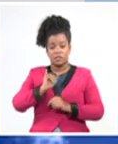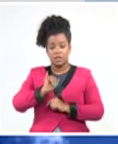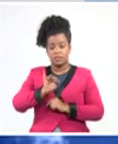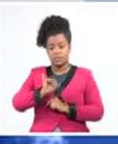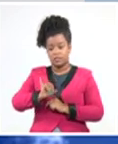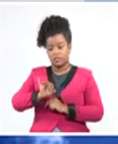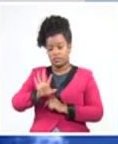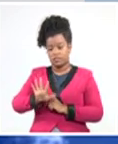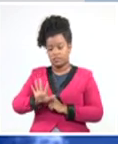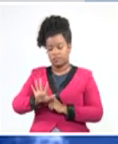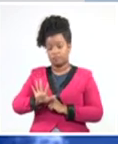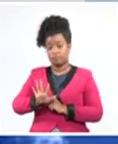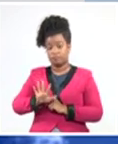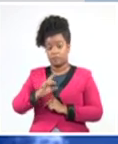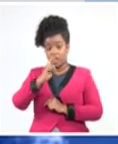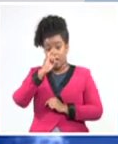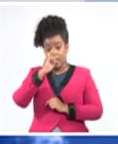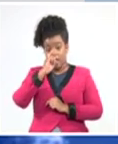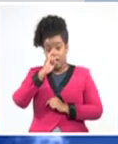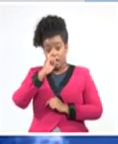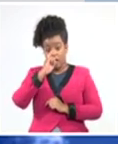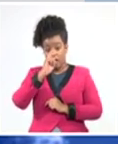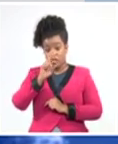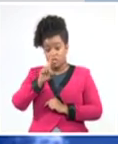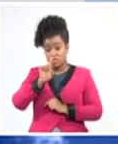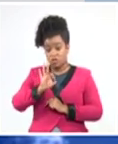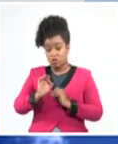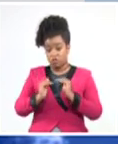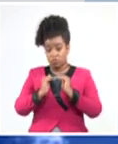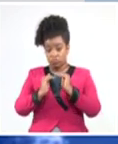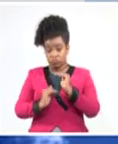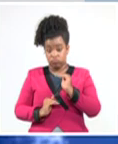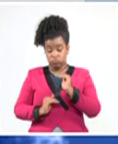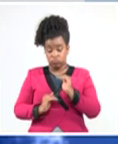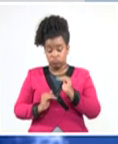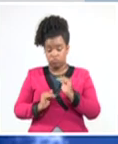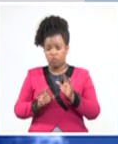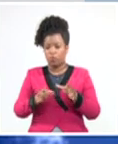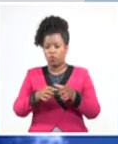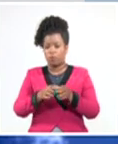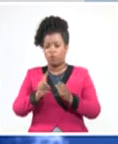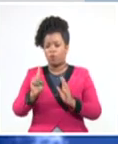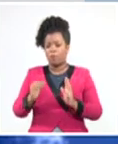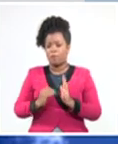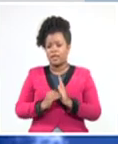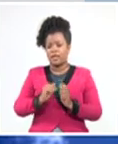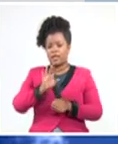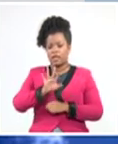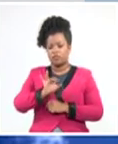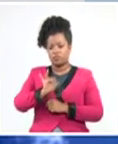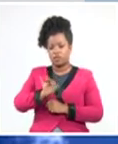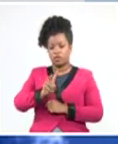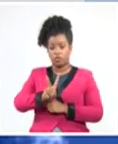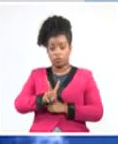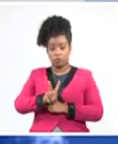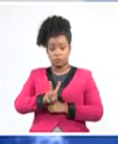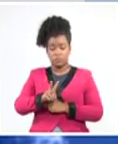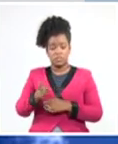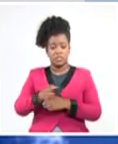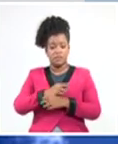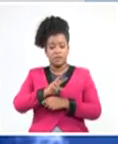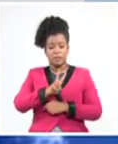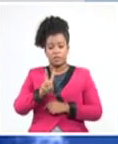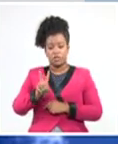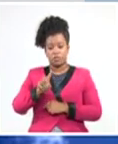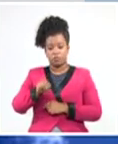en edades pediátricas 18 - años de edad mil 572 el 22,7 por ciento